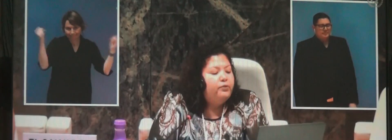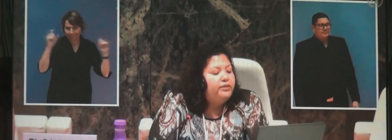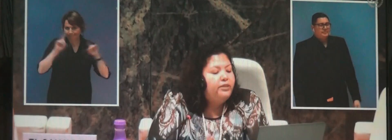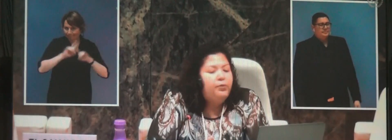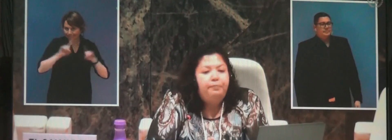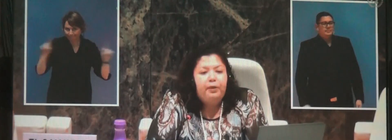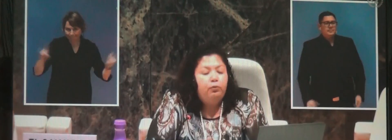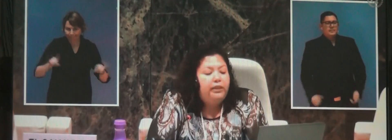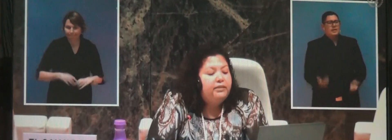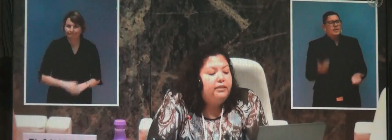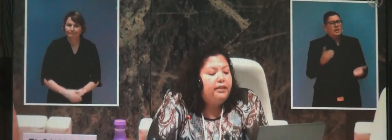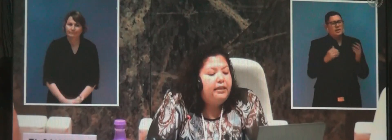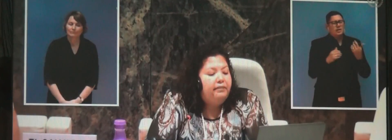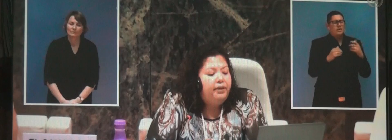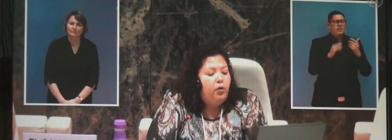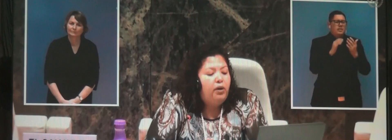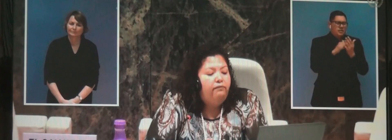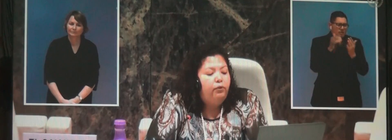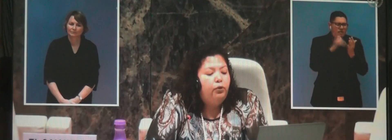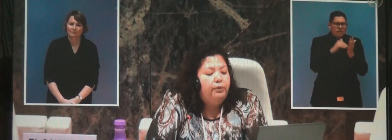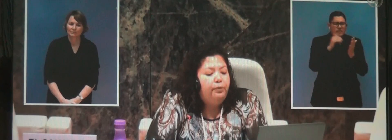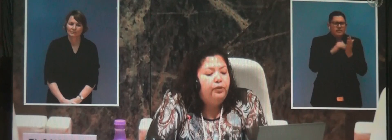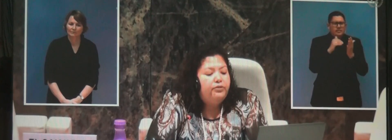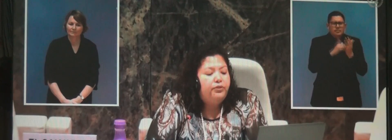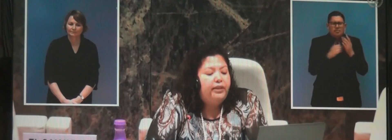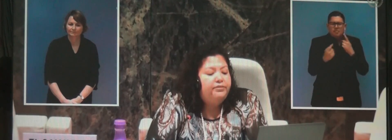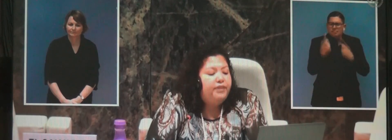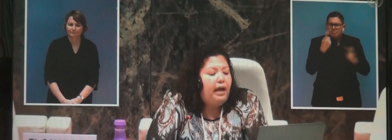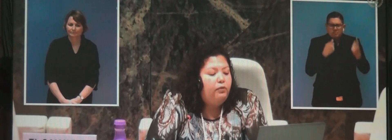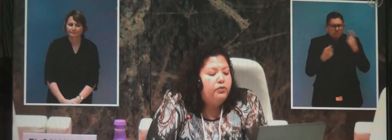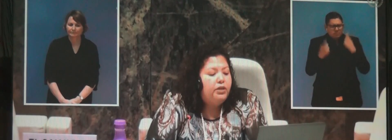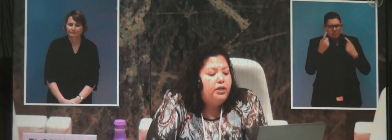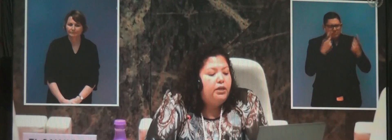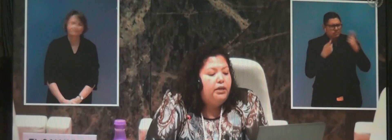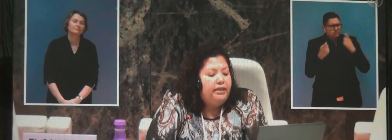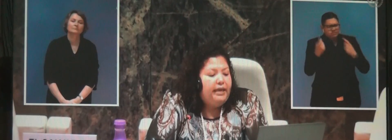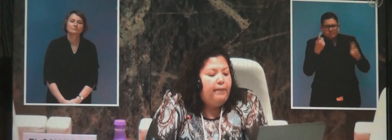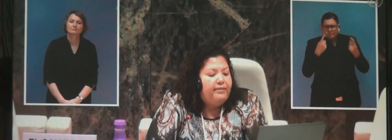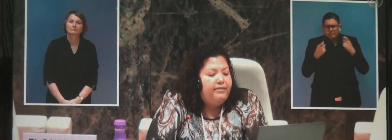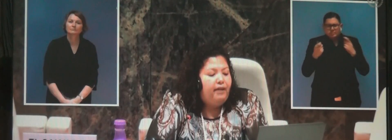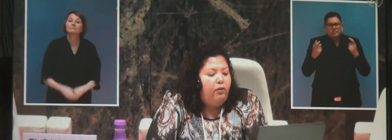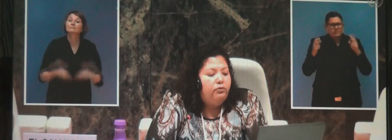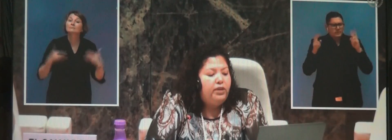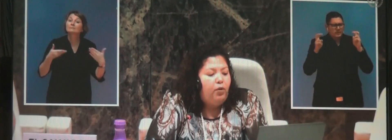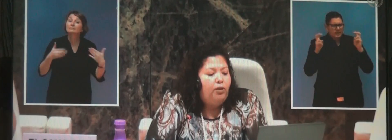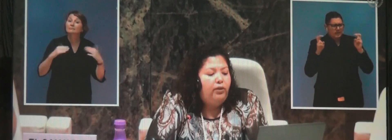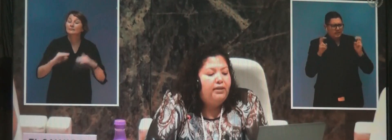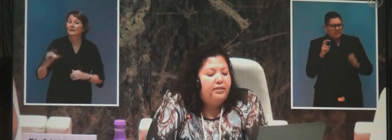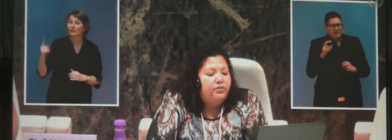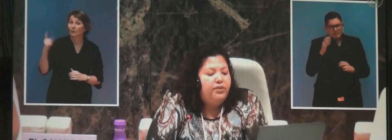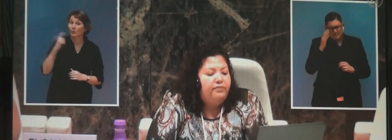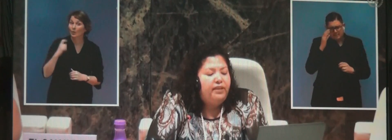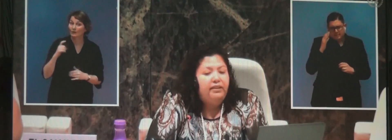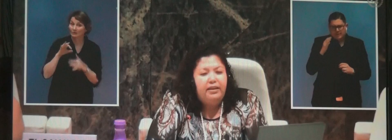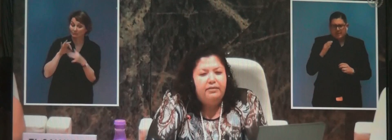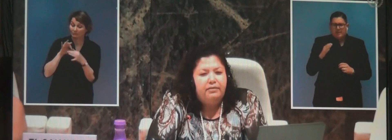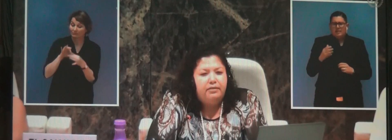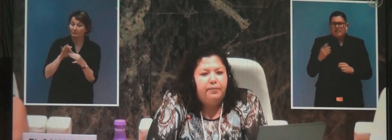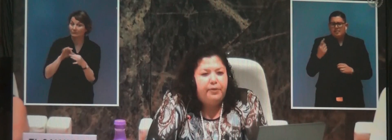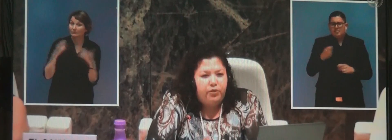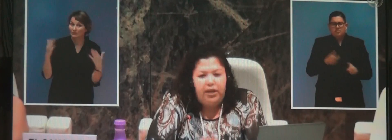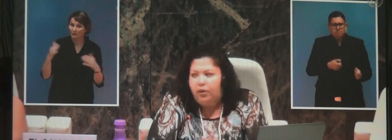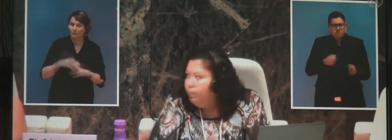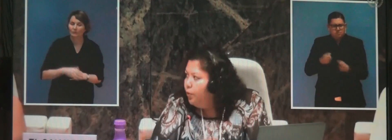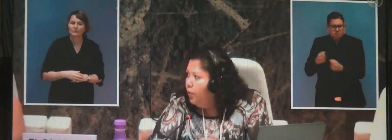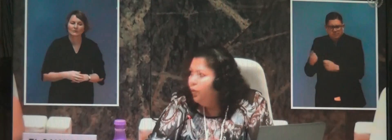Nuevamente nos hacen preguntas que tienen que ver con el Fondo de Protección de Lisiados y Discapacitados en cuanto al acceso de vivienda y